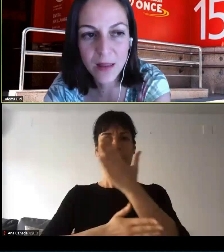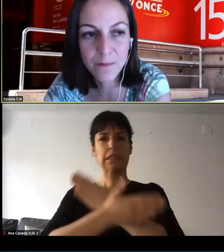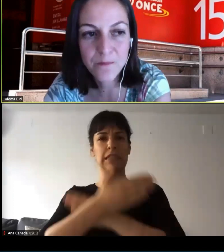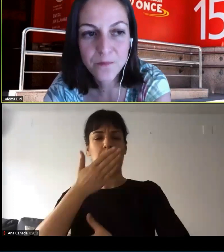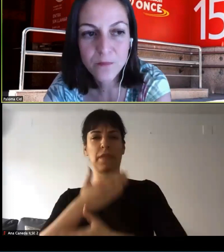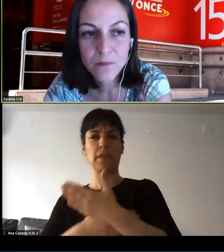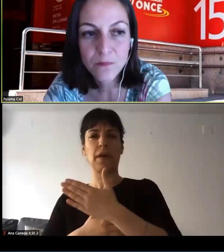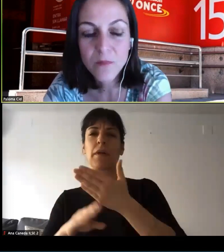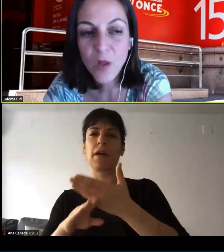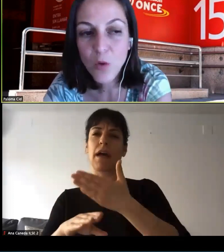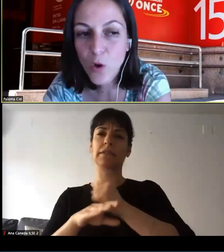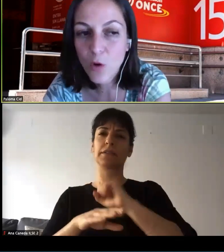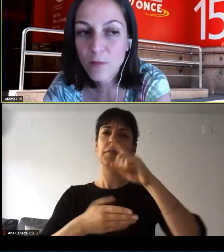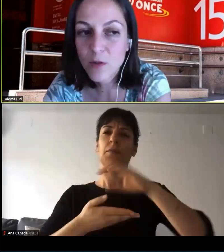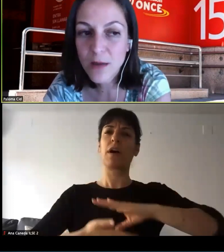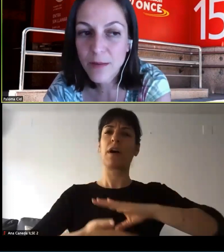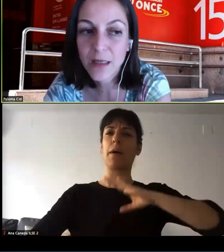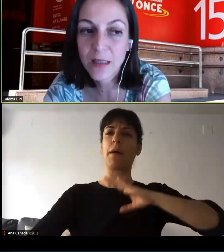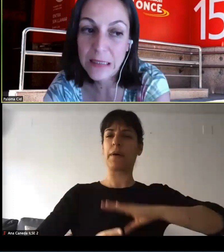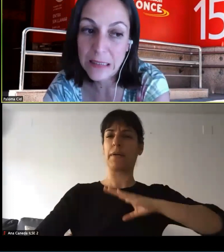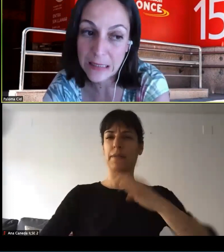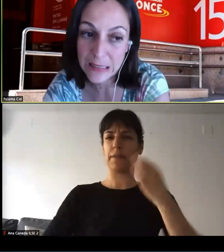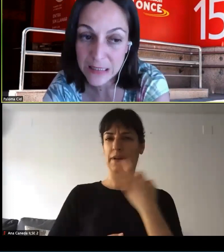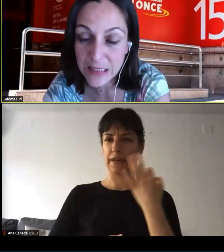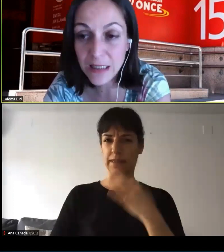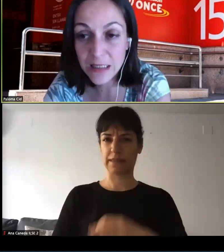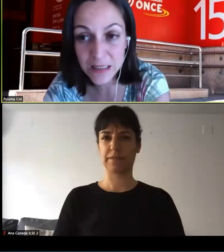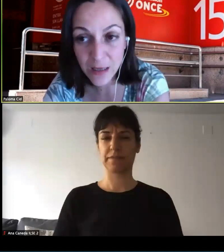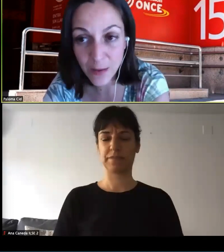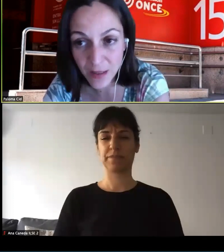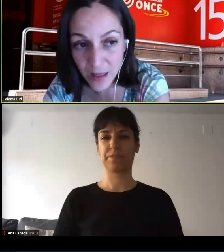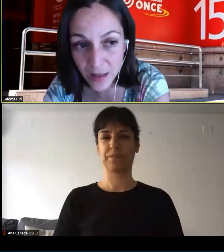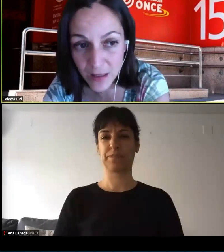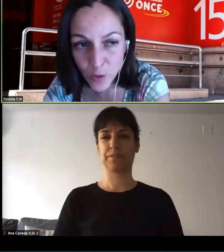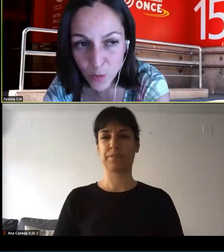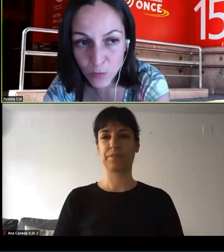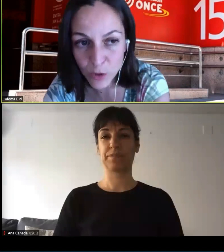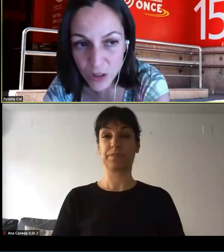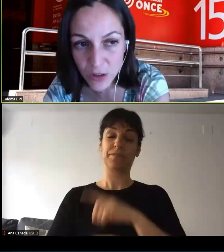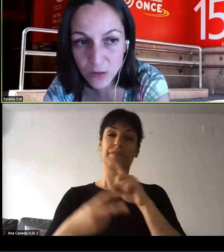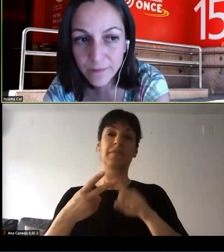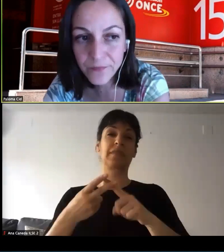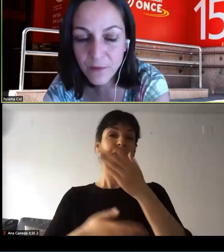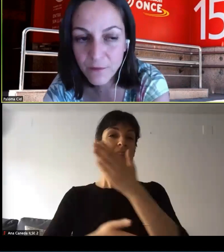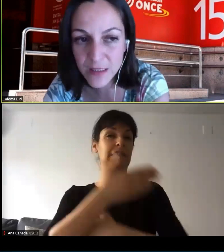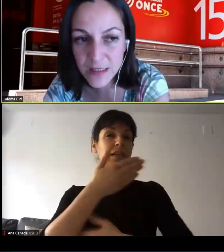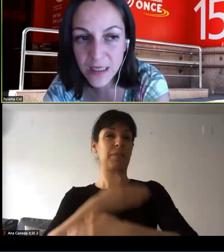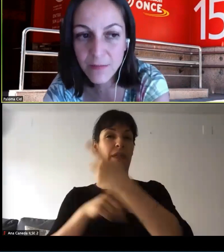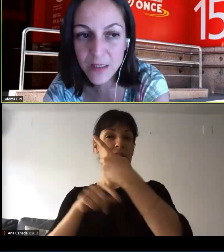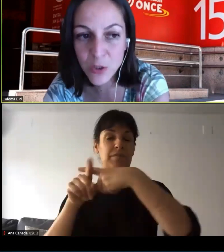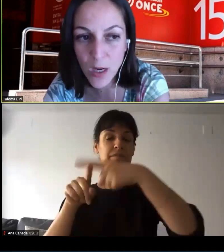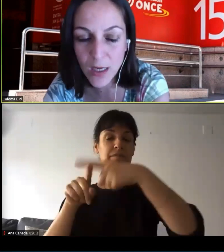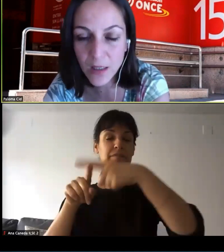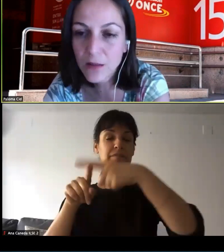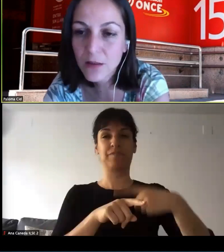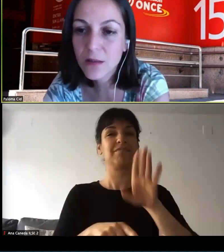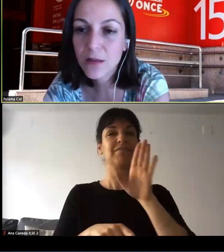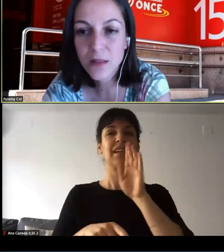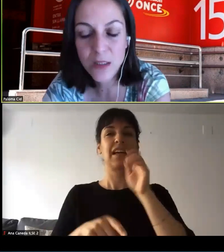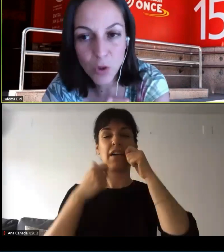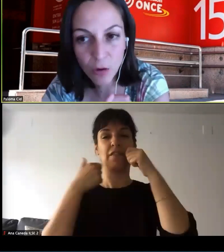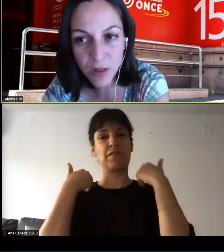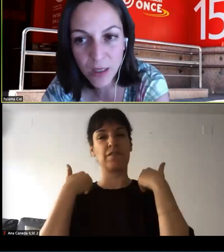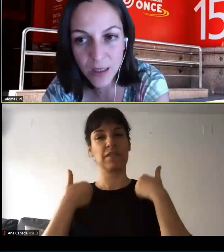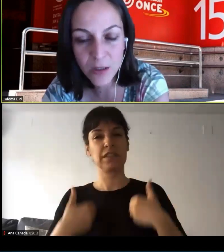capacidad. Luego vamos a ver las distintas discapacidades, como hemos dicho, física, visual,